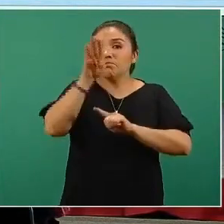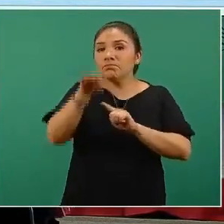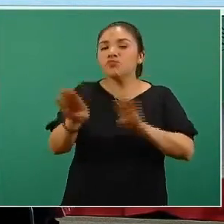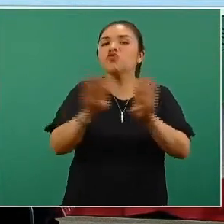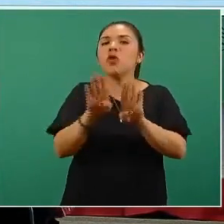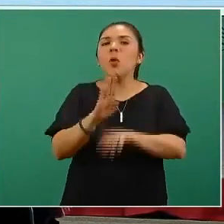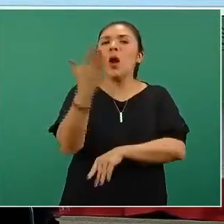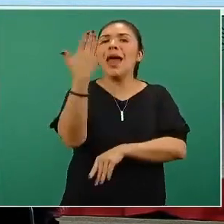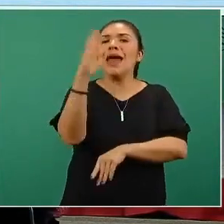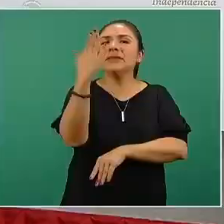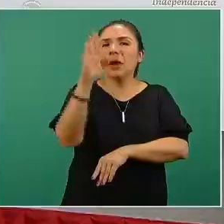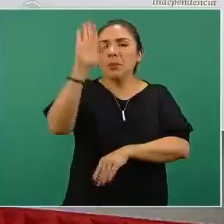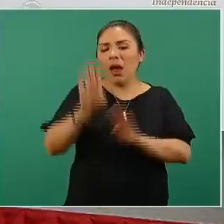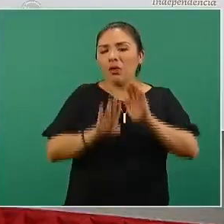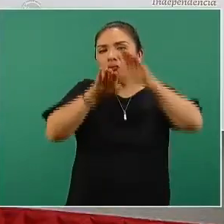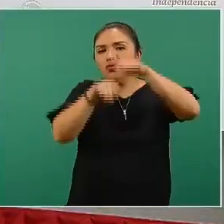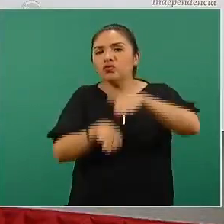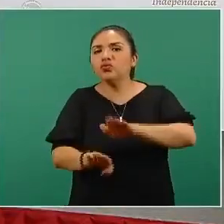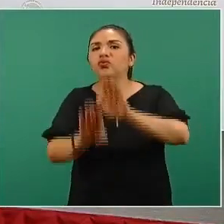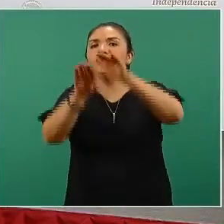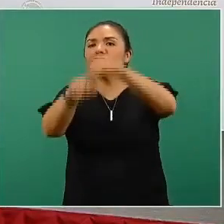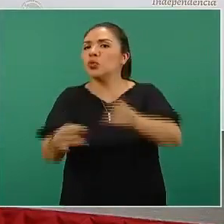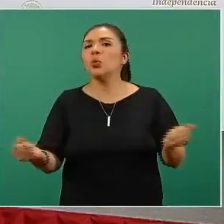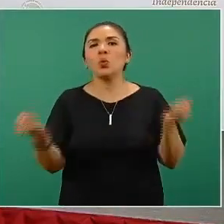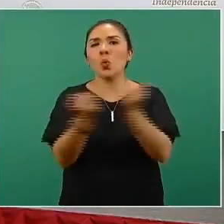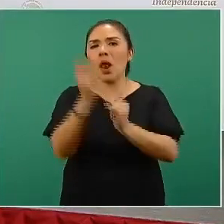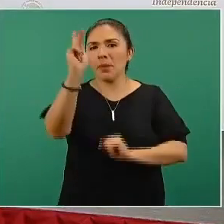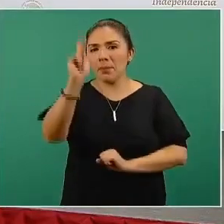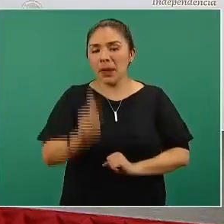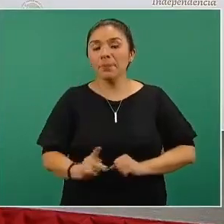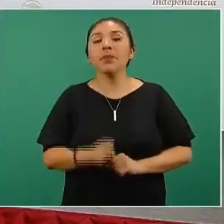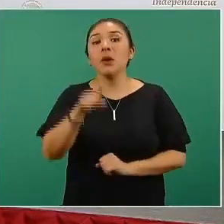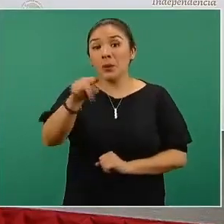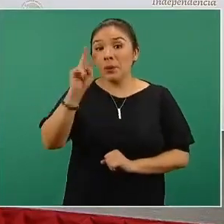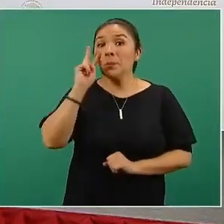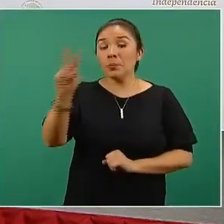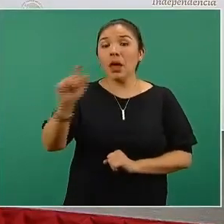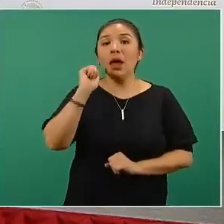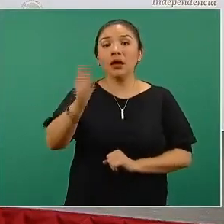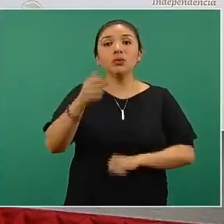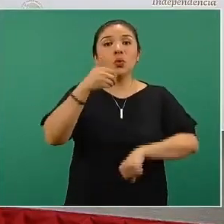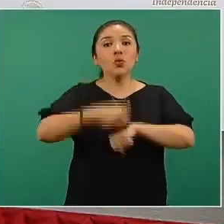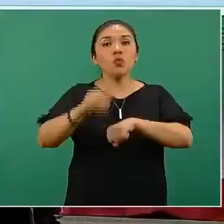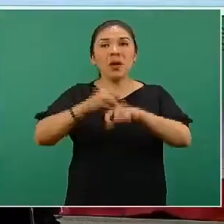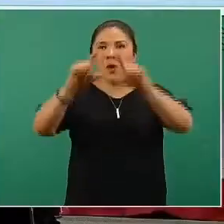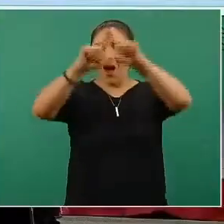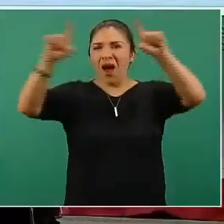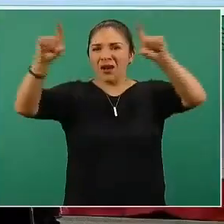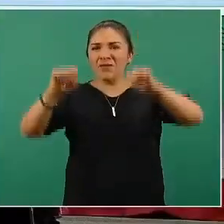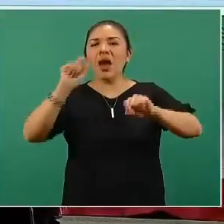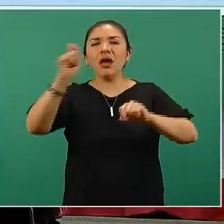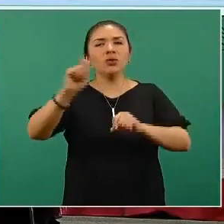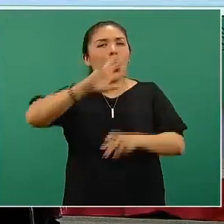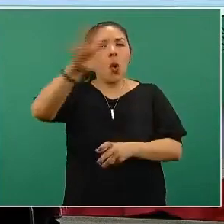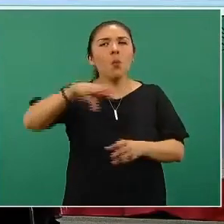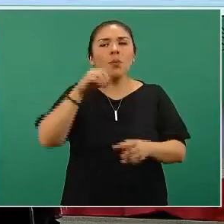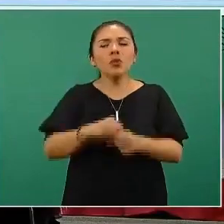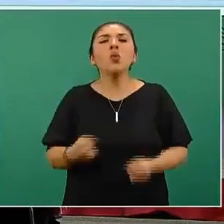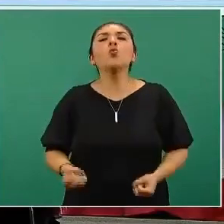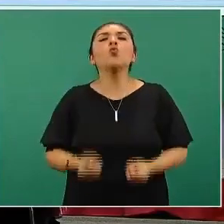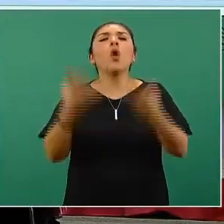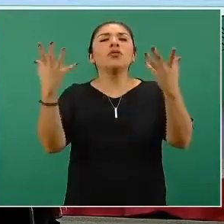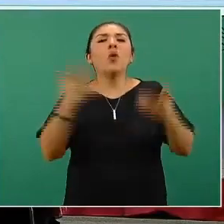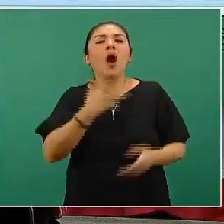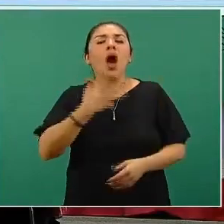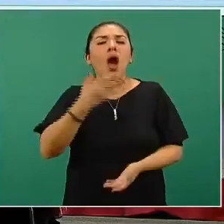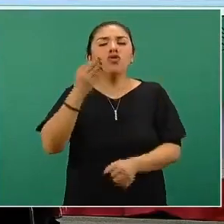espejo de lo que se ve con los casos estimados. Y como pueden ver, en el número de arriba es el número total de